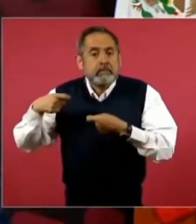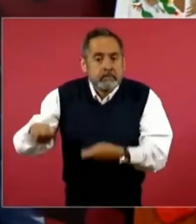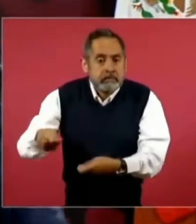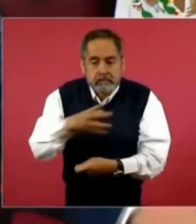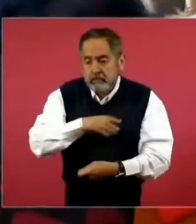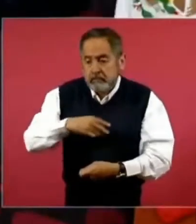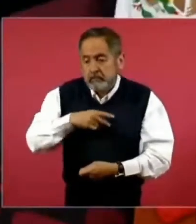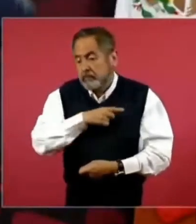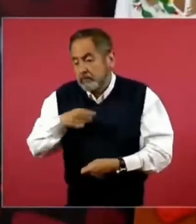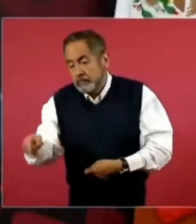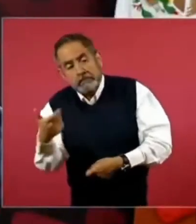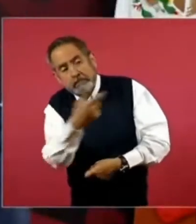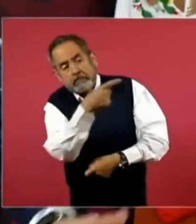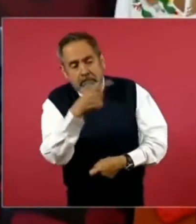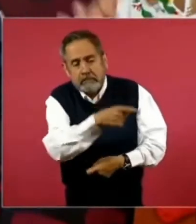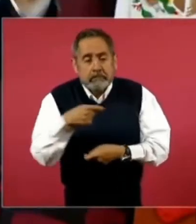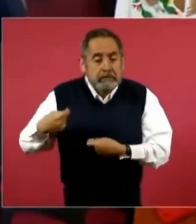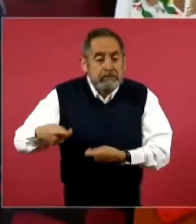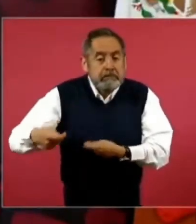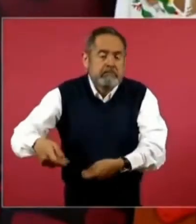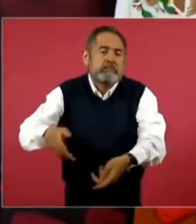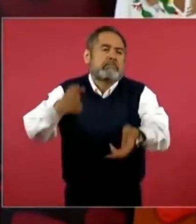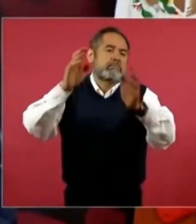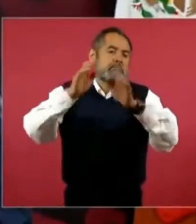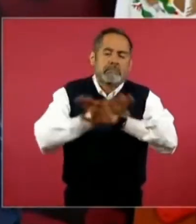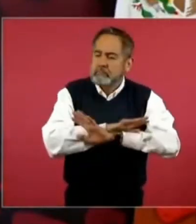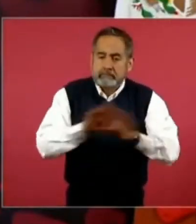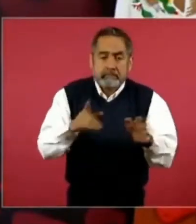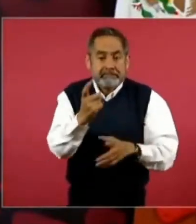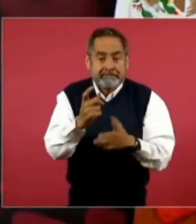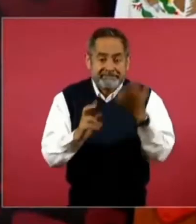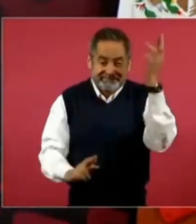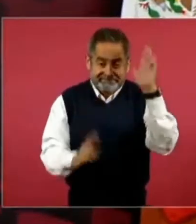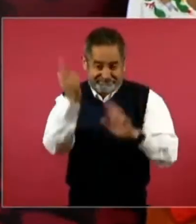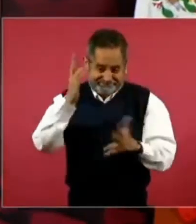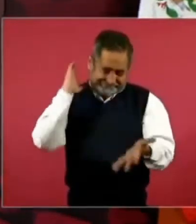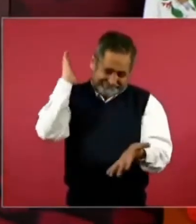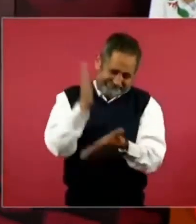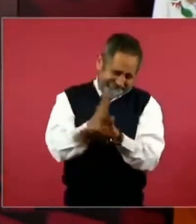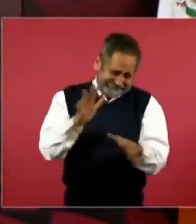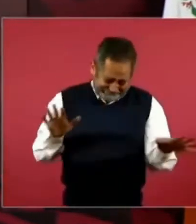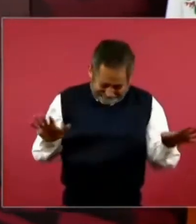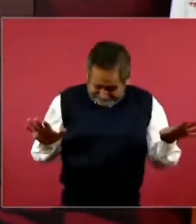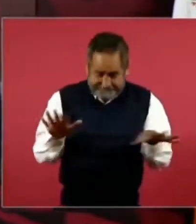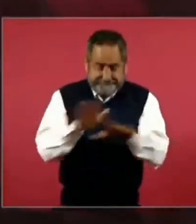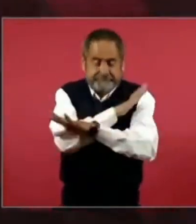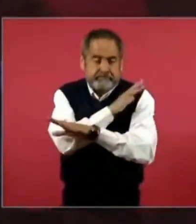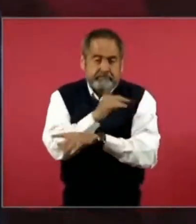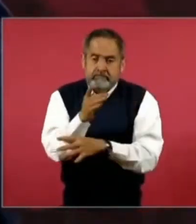Entonces, sí, la revolución fue un cambio muy importante,